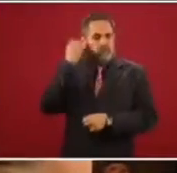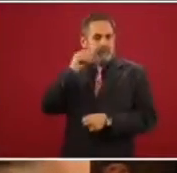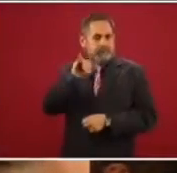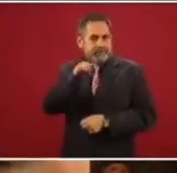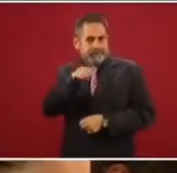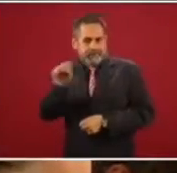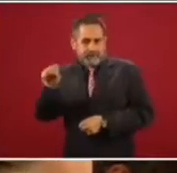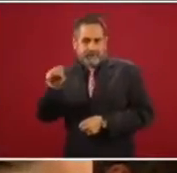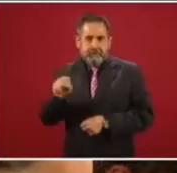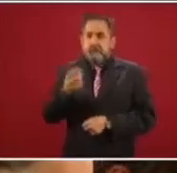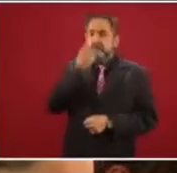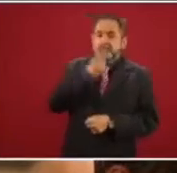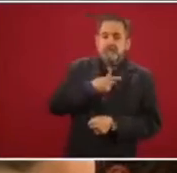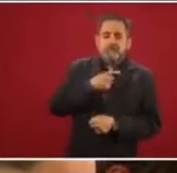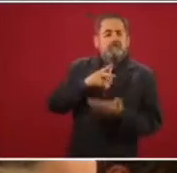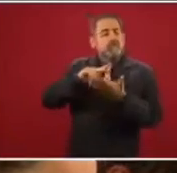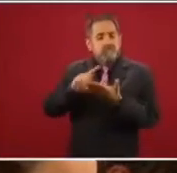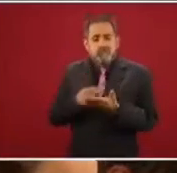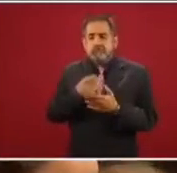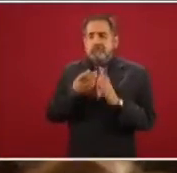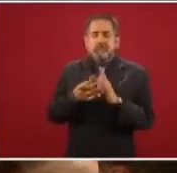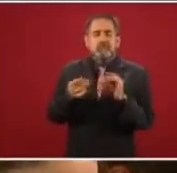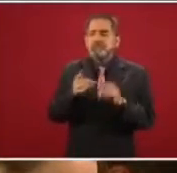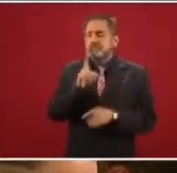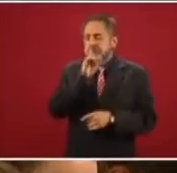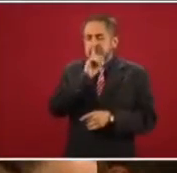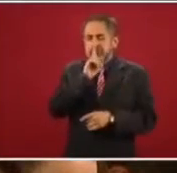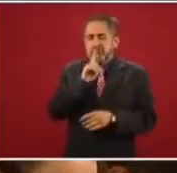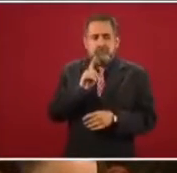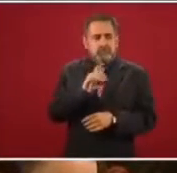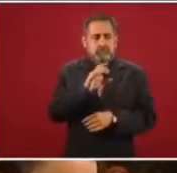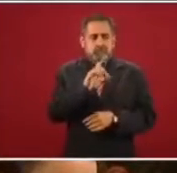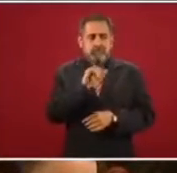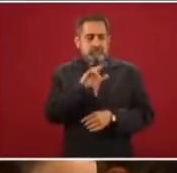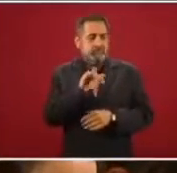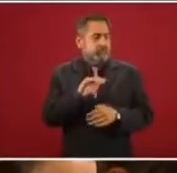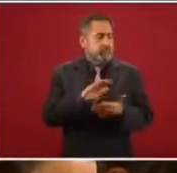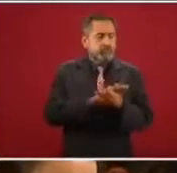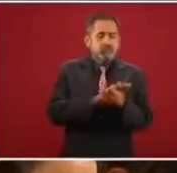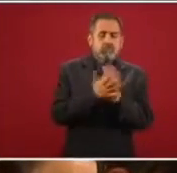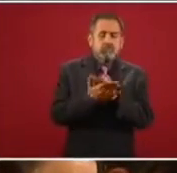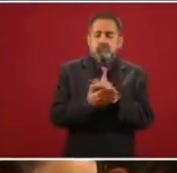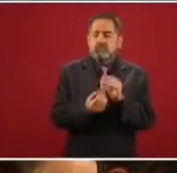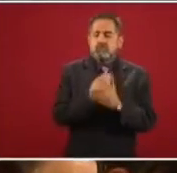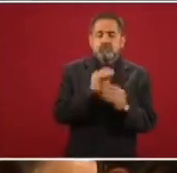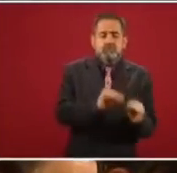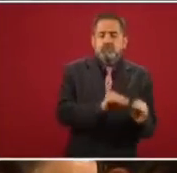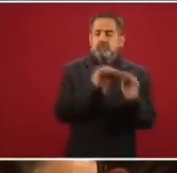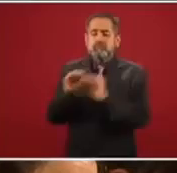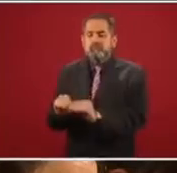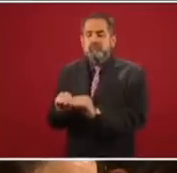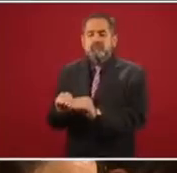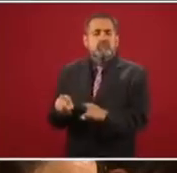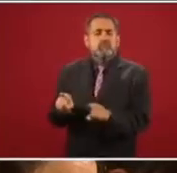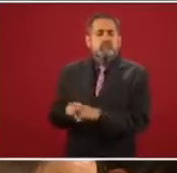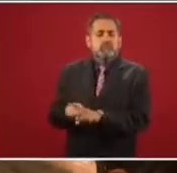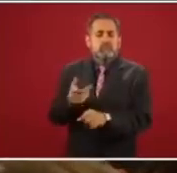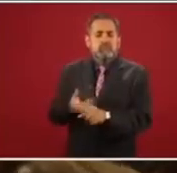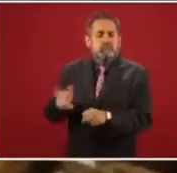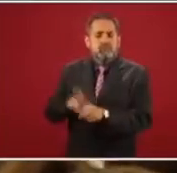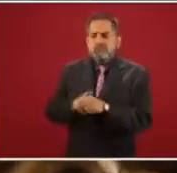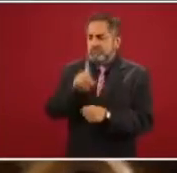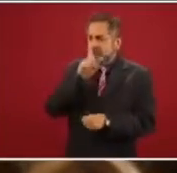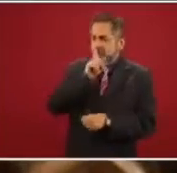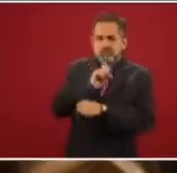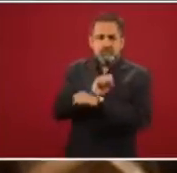y nos habla únicamente otra vez de la transición de la clínica rural al nuevo a las nuevas instalaciones del hospital y únicamente